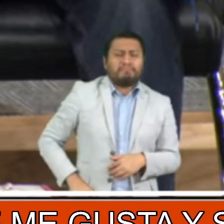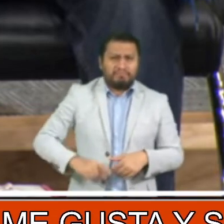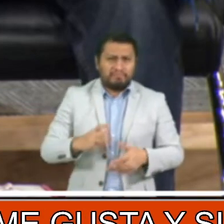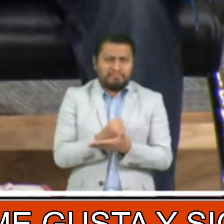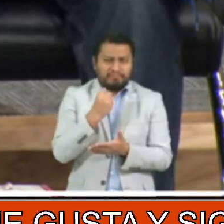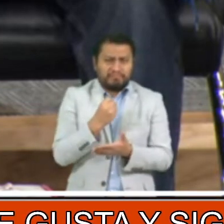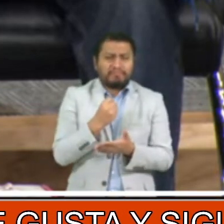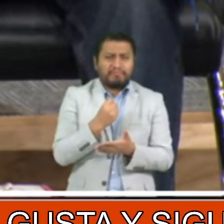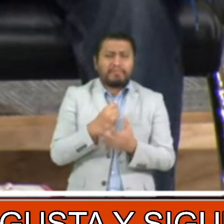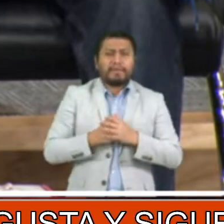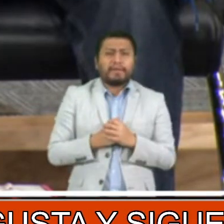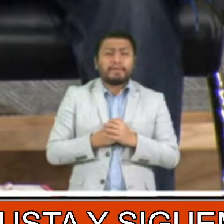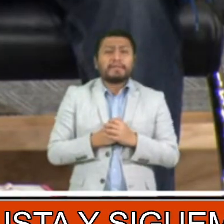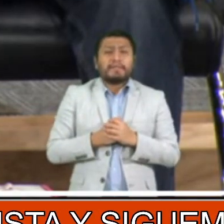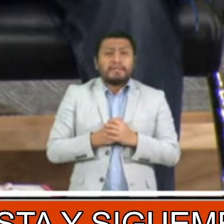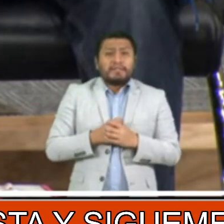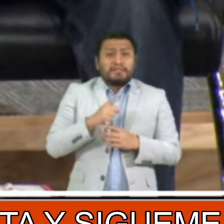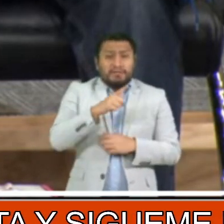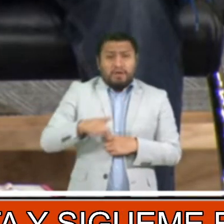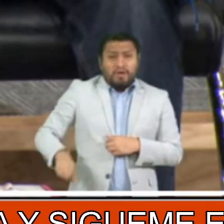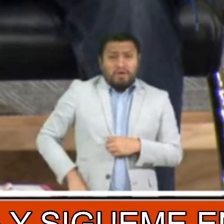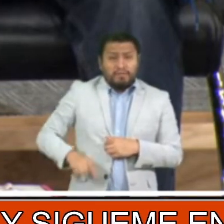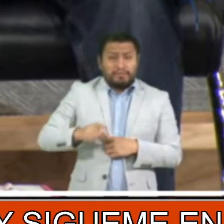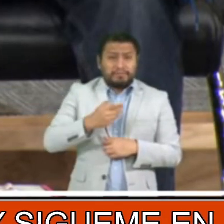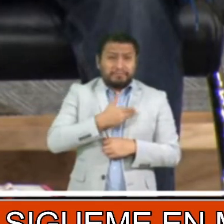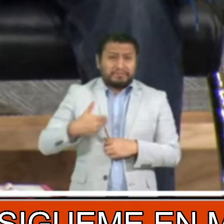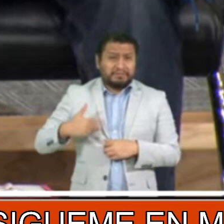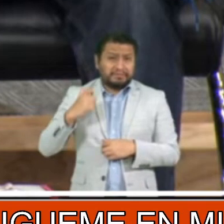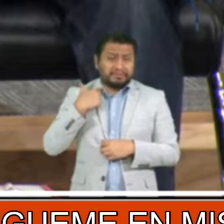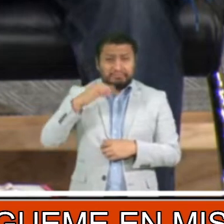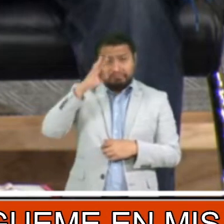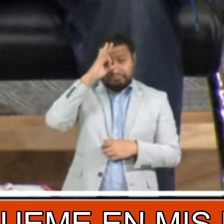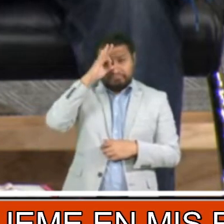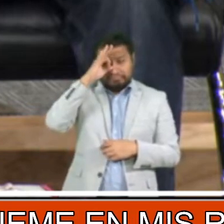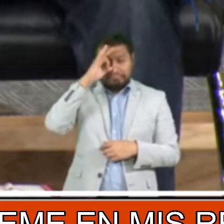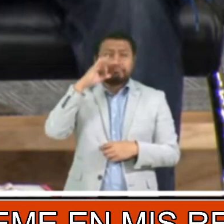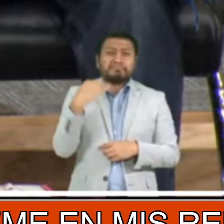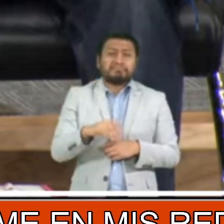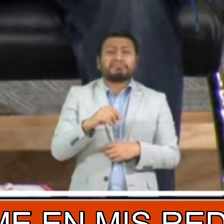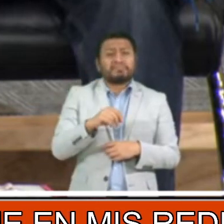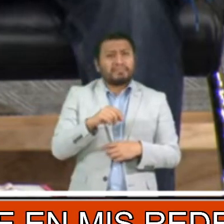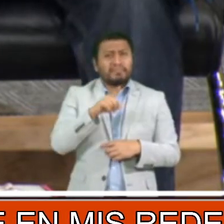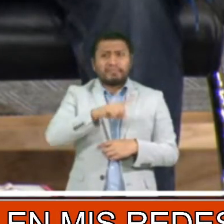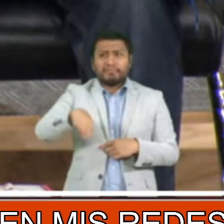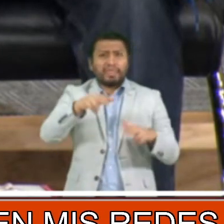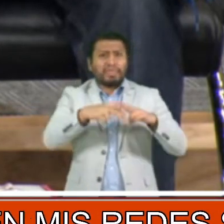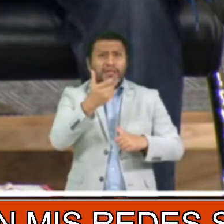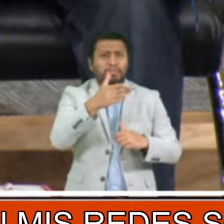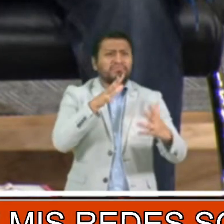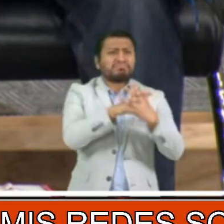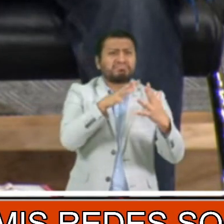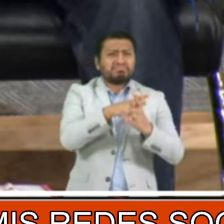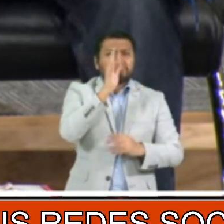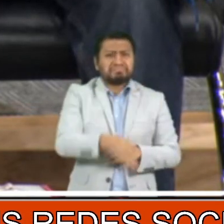justicia. El usurpador gobierno calderonista se caracterizó por una guerra que nadie le pidió iniciar y